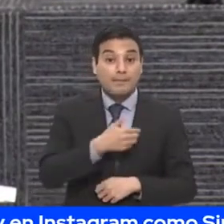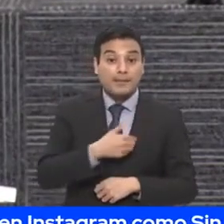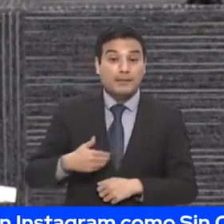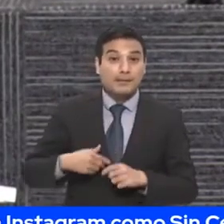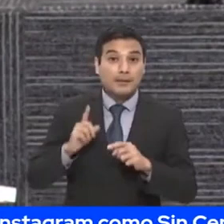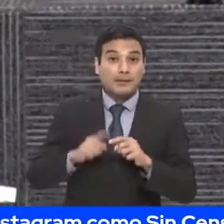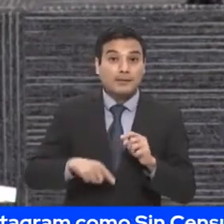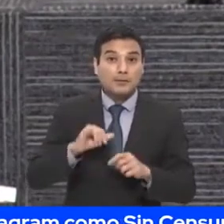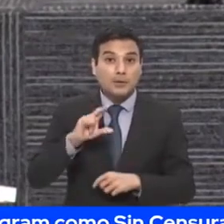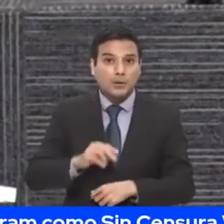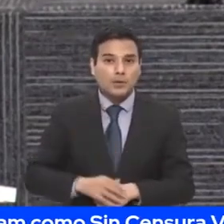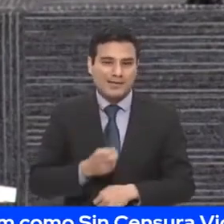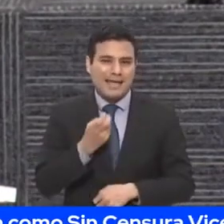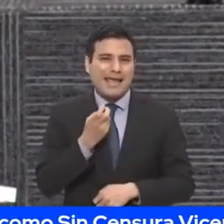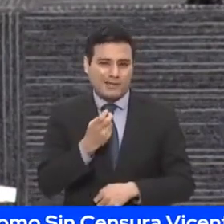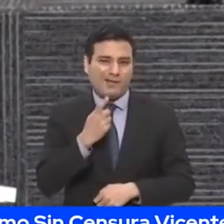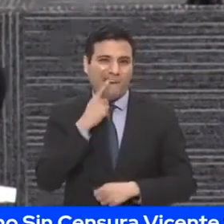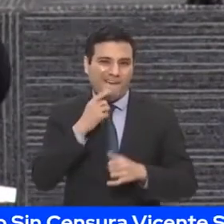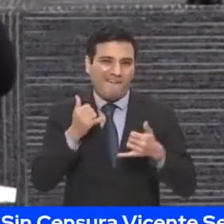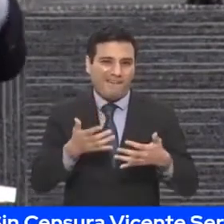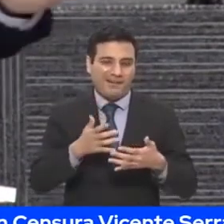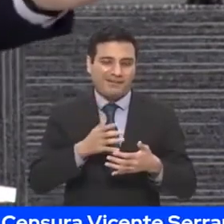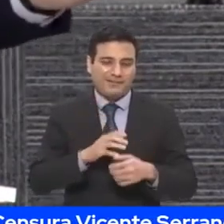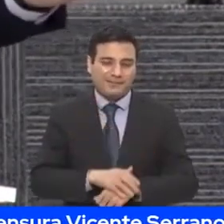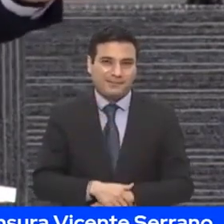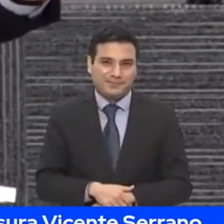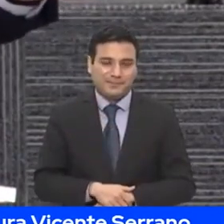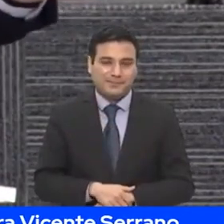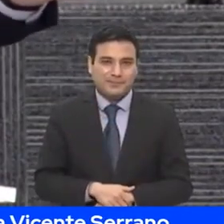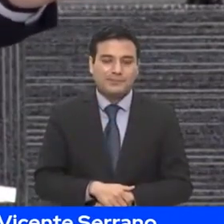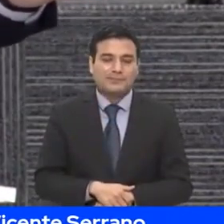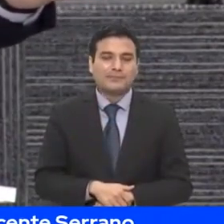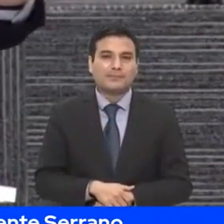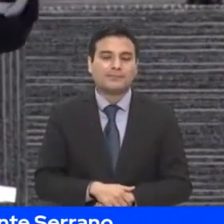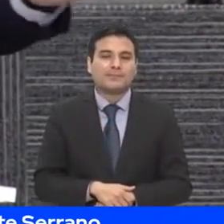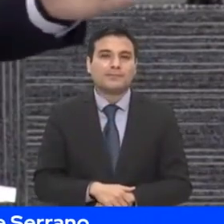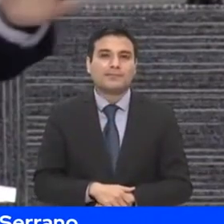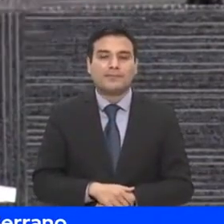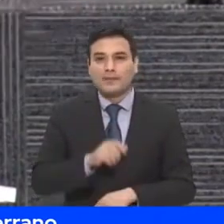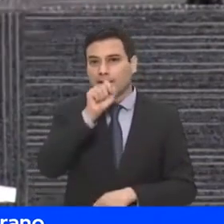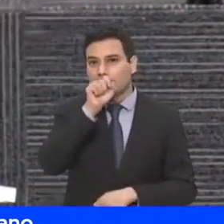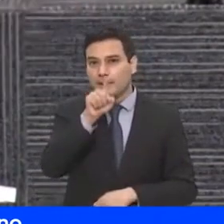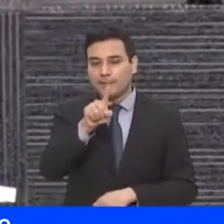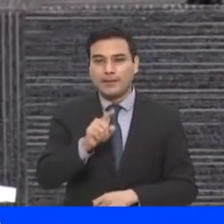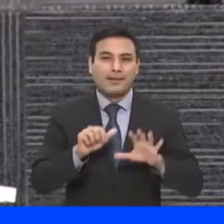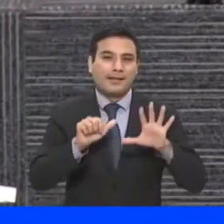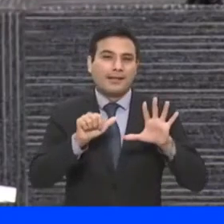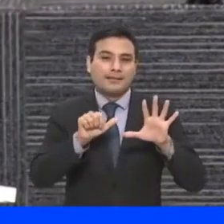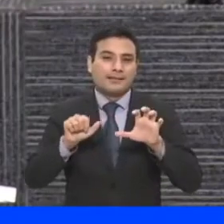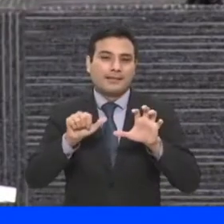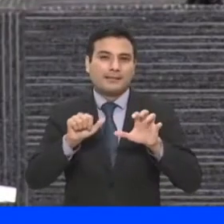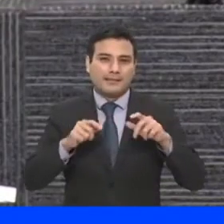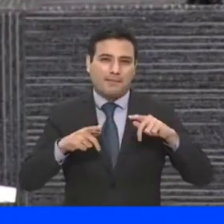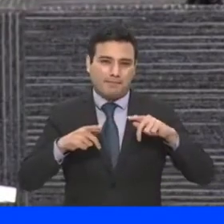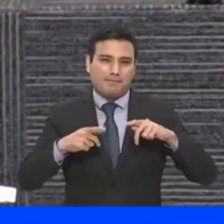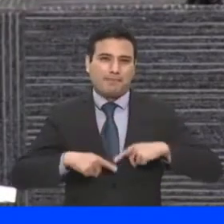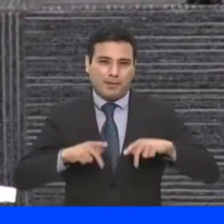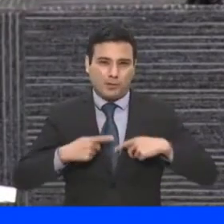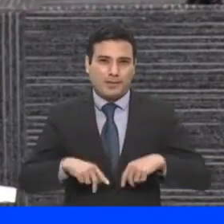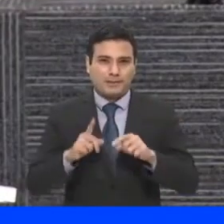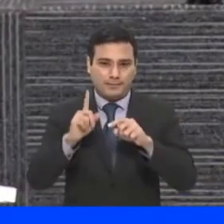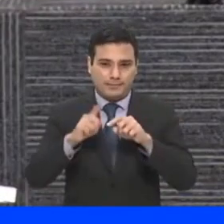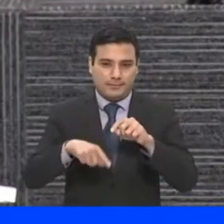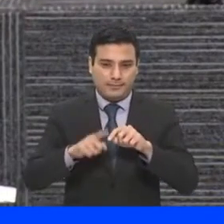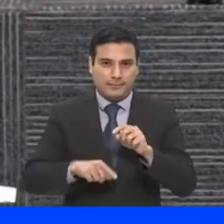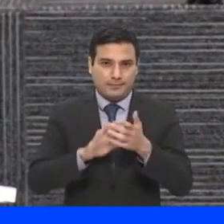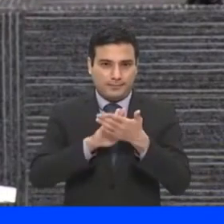la primera gran trampa que ustedes están haciendo. Y no se diga los 600 personas que han sido dados de baja para la